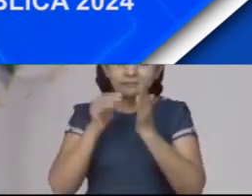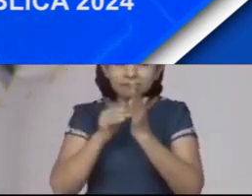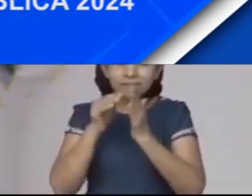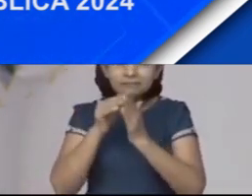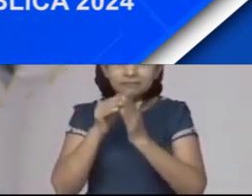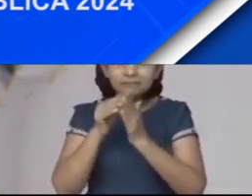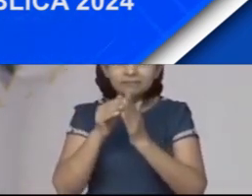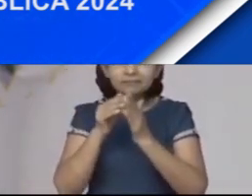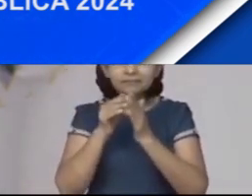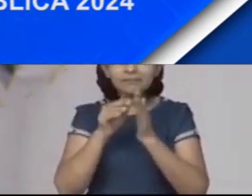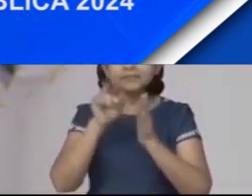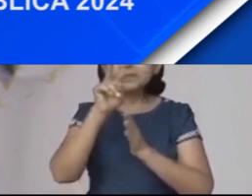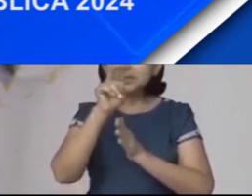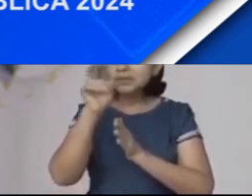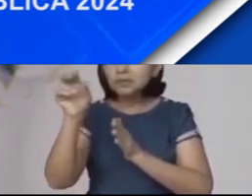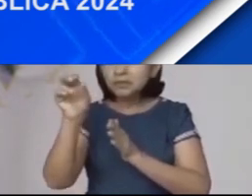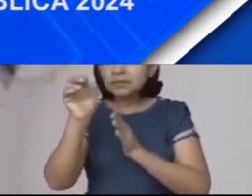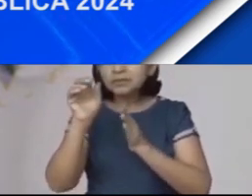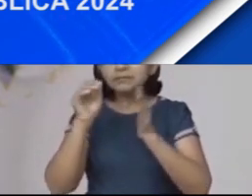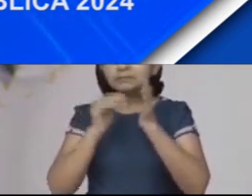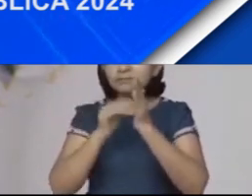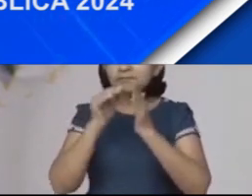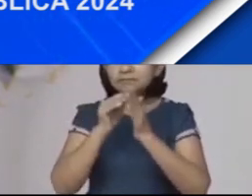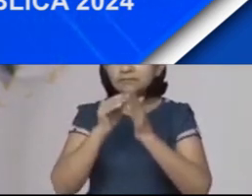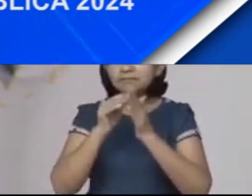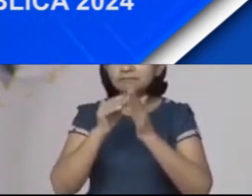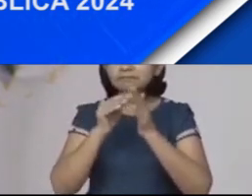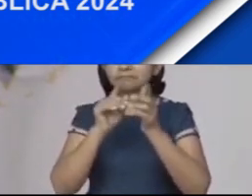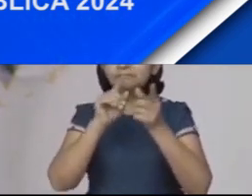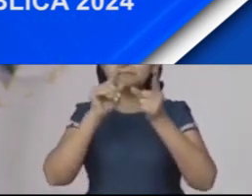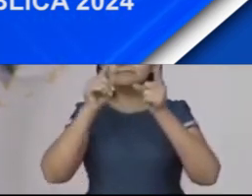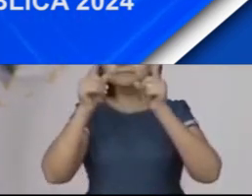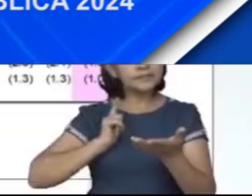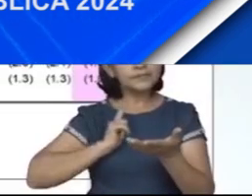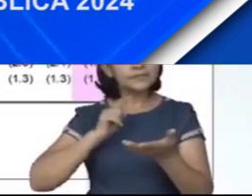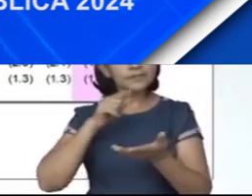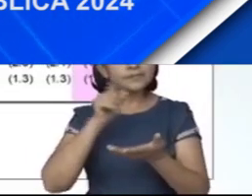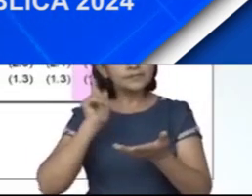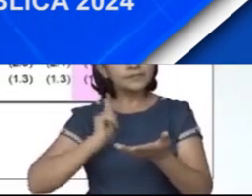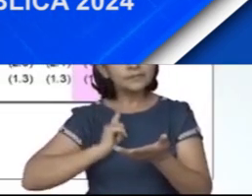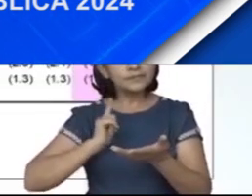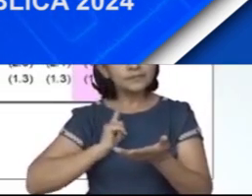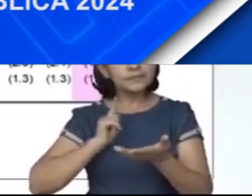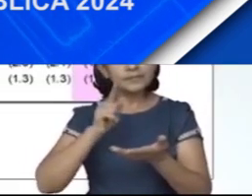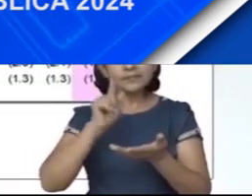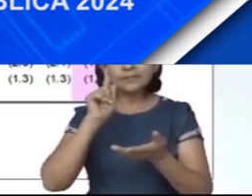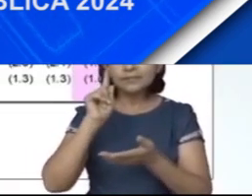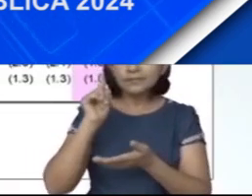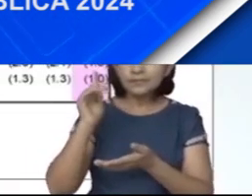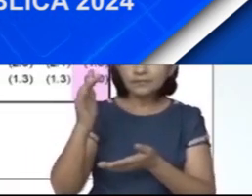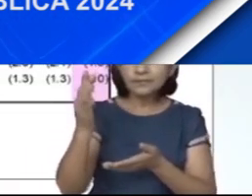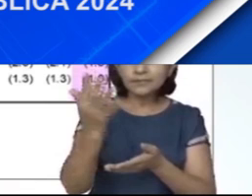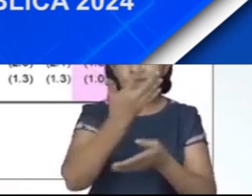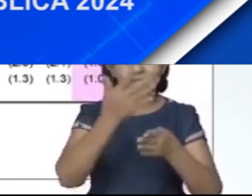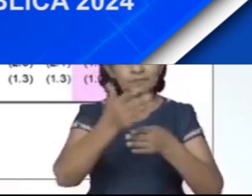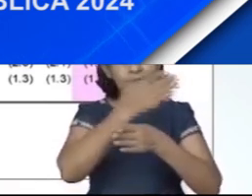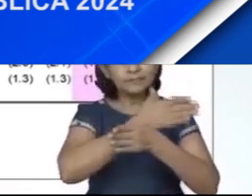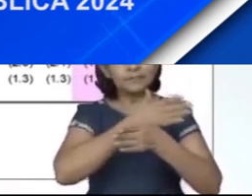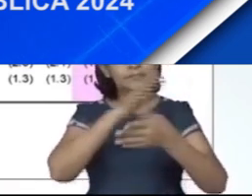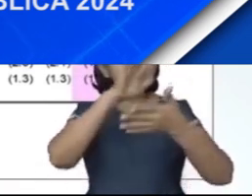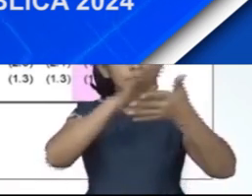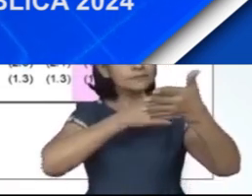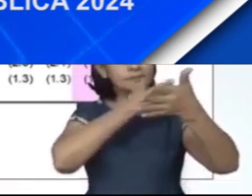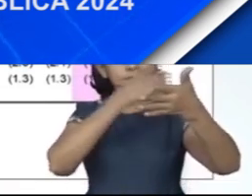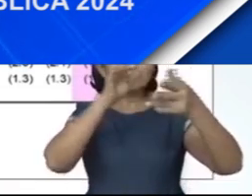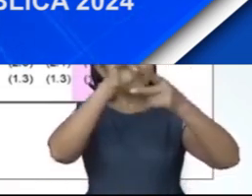de ley anual del Presupuesto General de la República, que está sobre la base del Plan Nacional de Lucha contra la